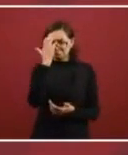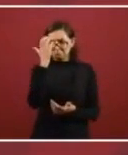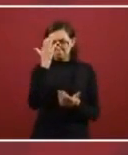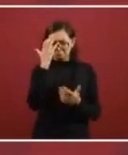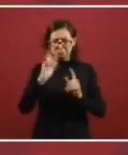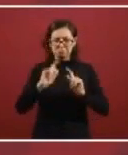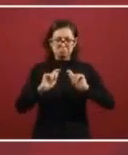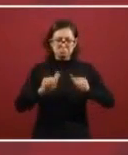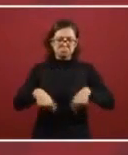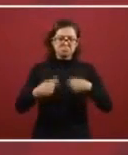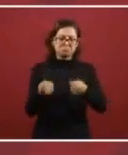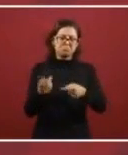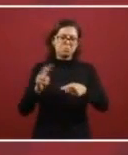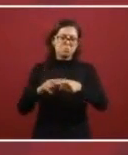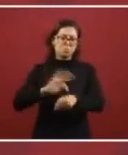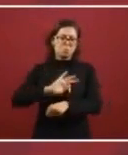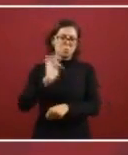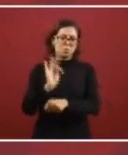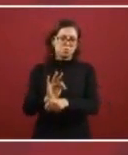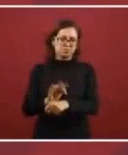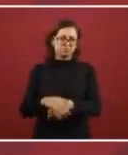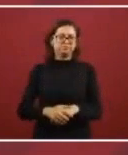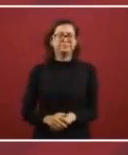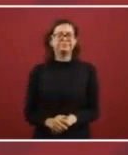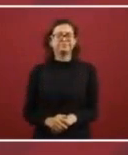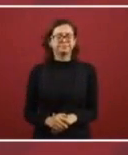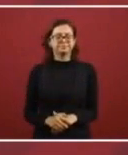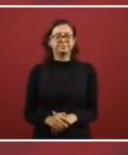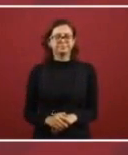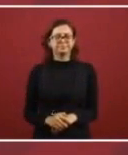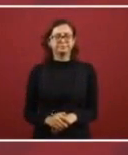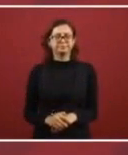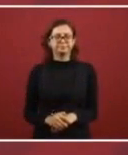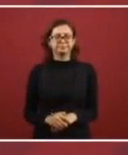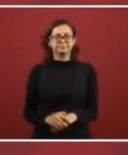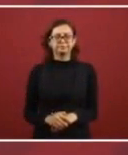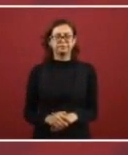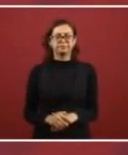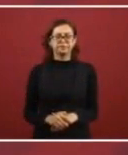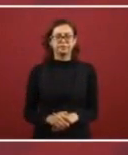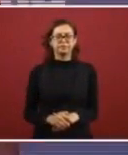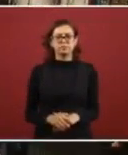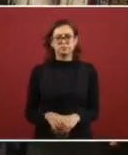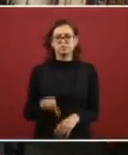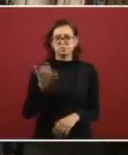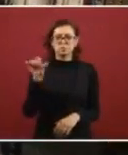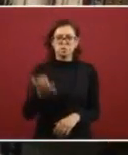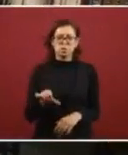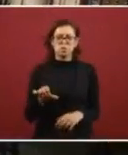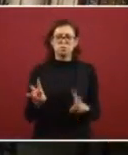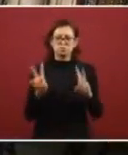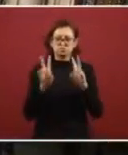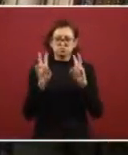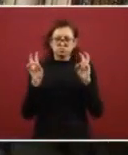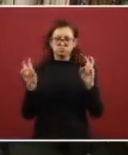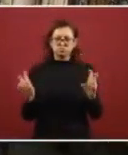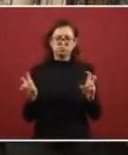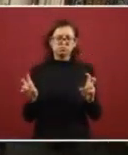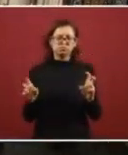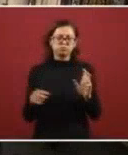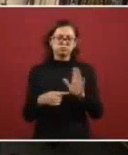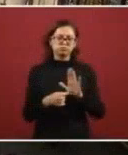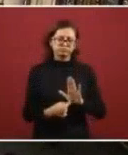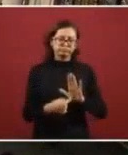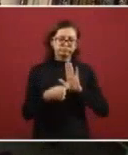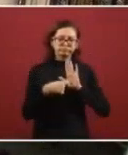reconocimientos a la Protección Civil. En eso va a consistir el acto del